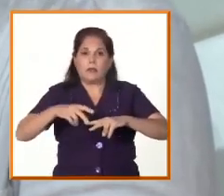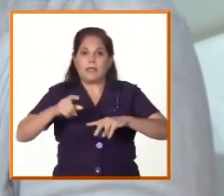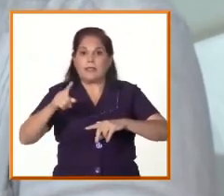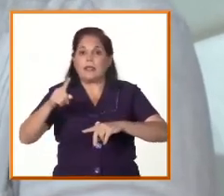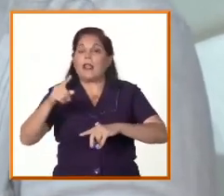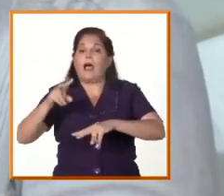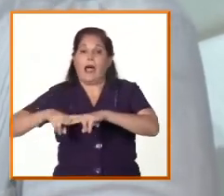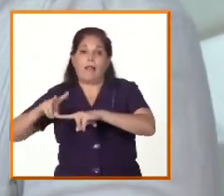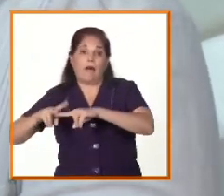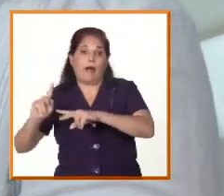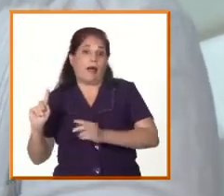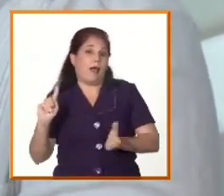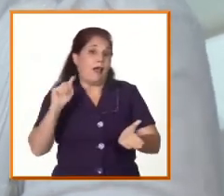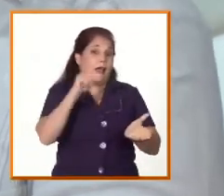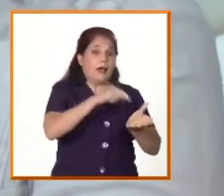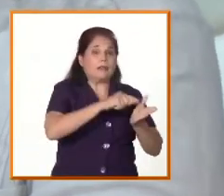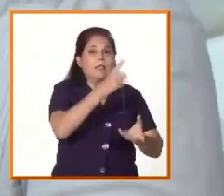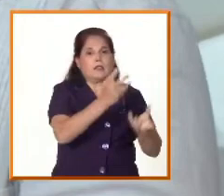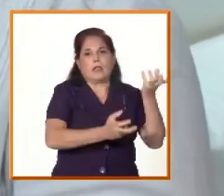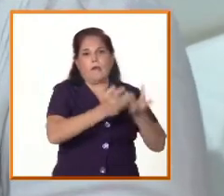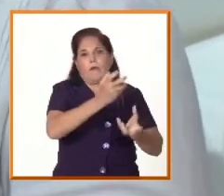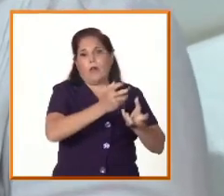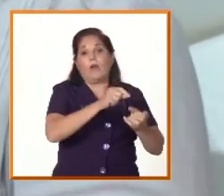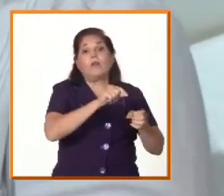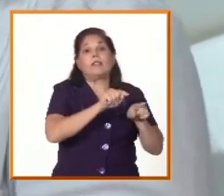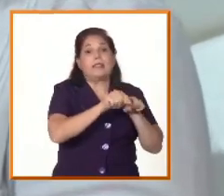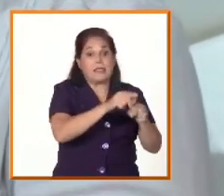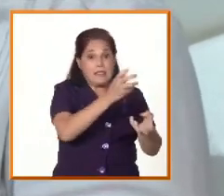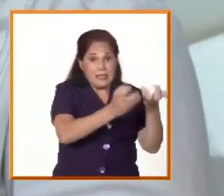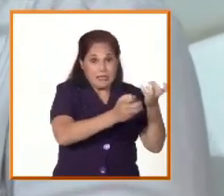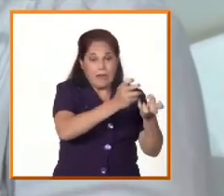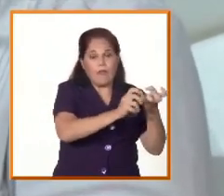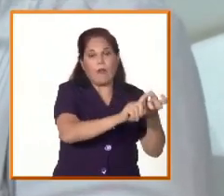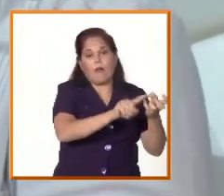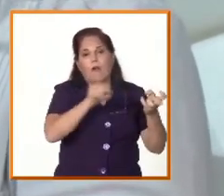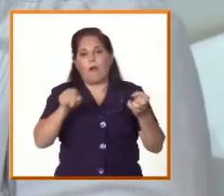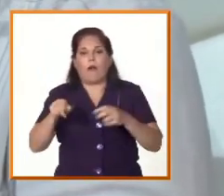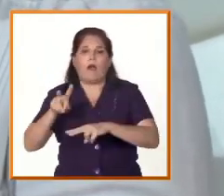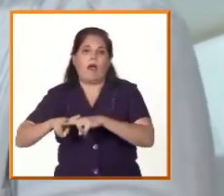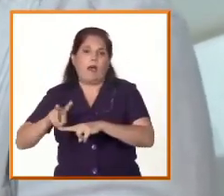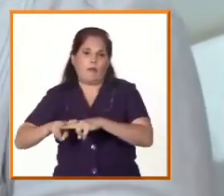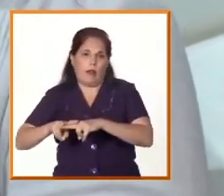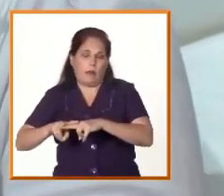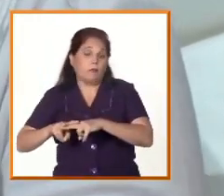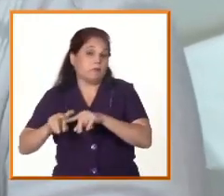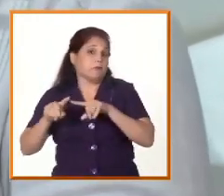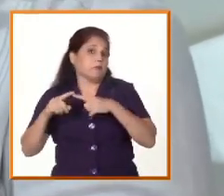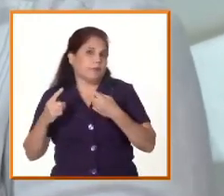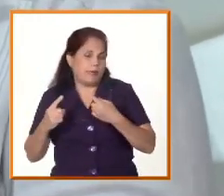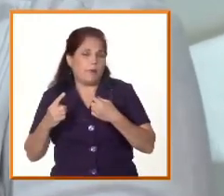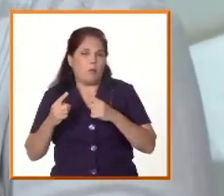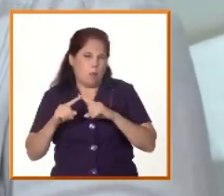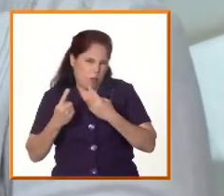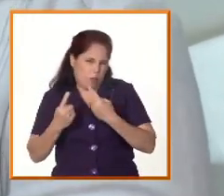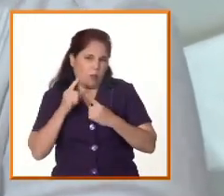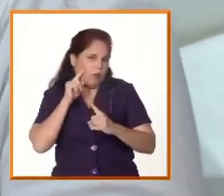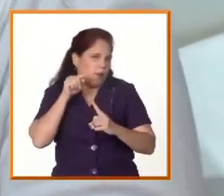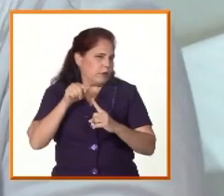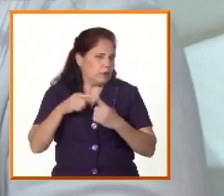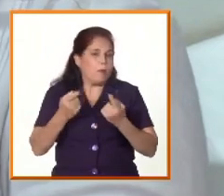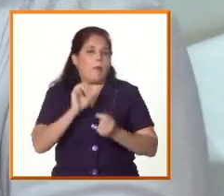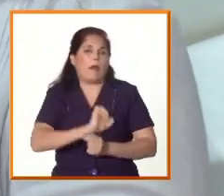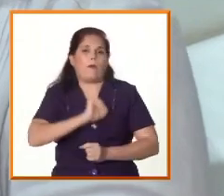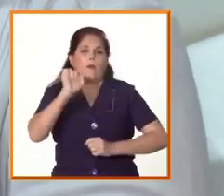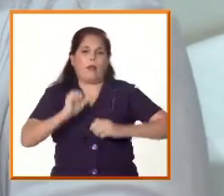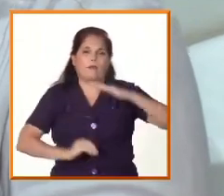la Habana Cienfuegos y desde la Habana a armonía al Morelos Echeverría para lograr la